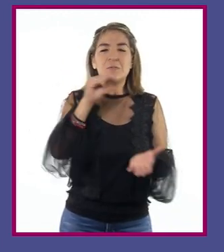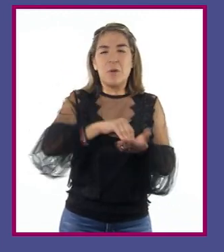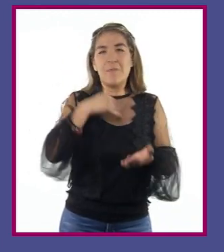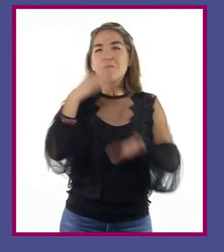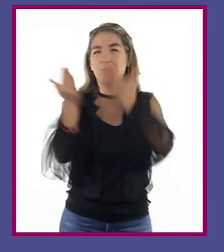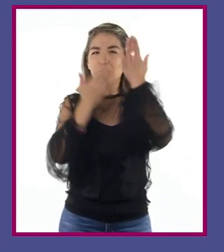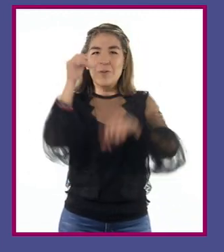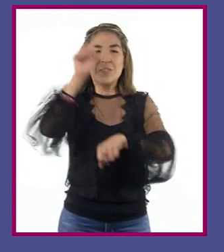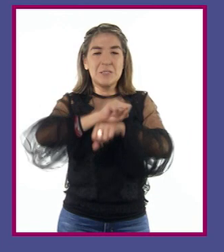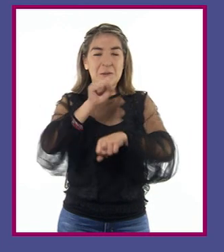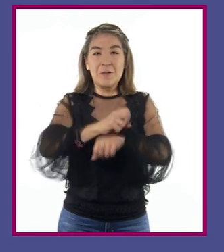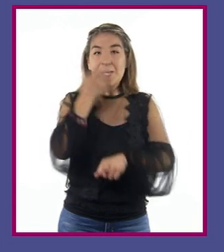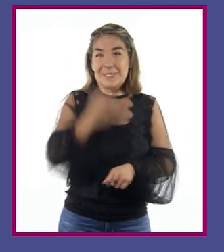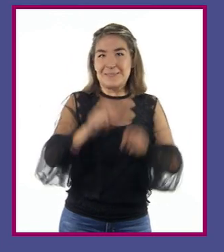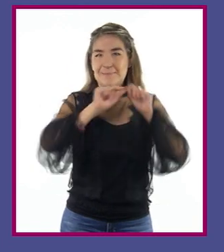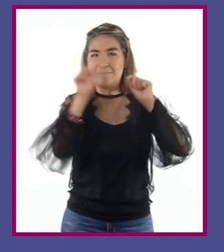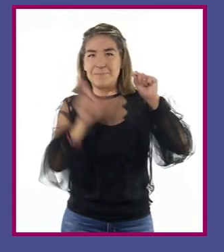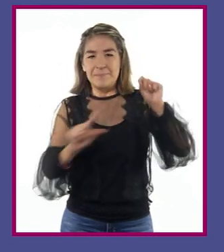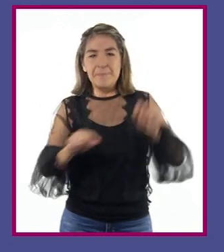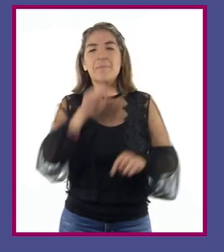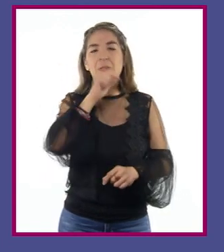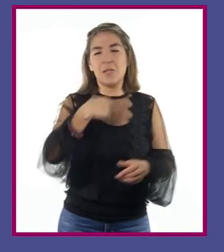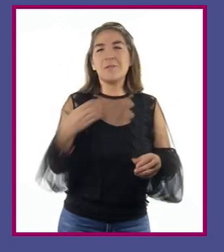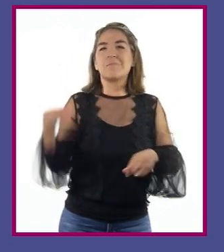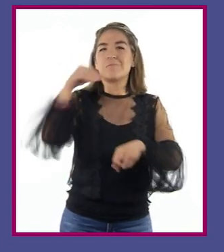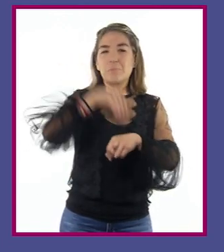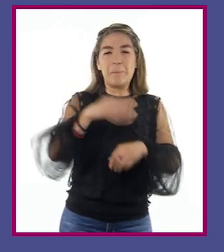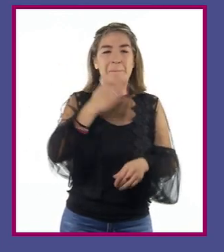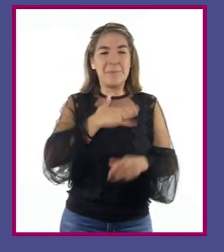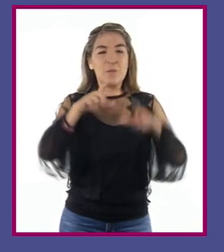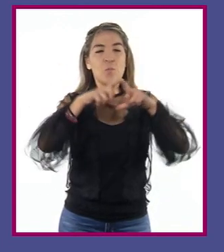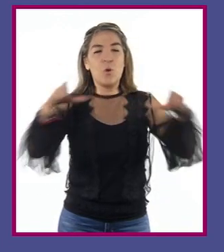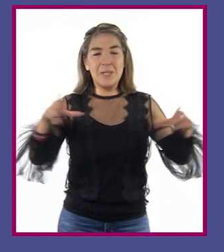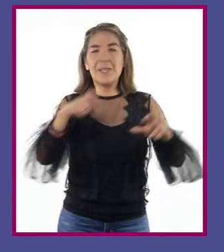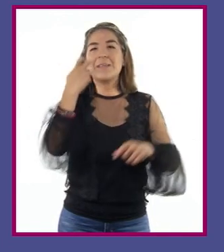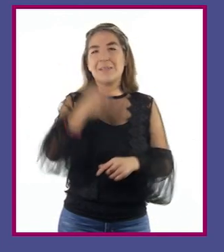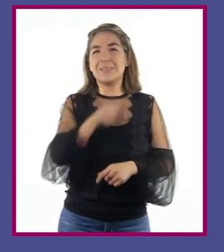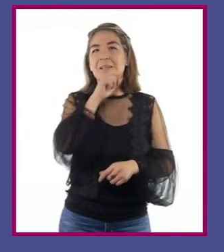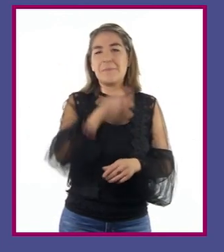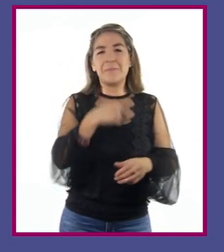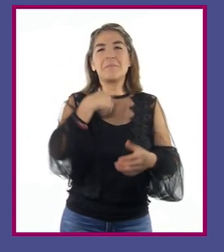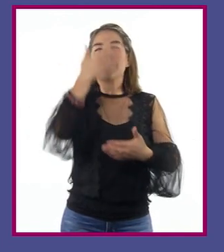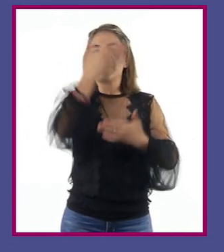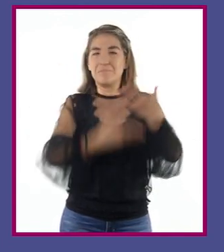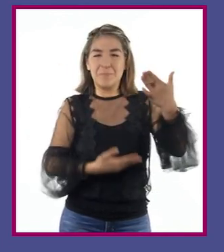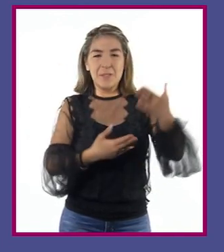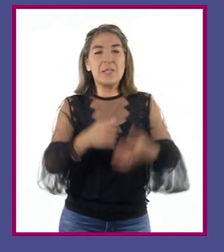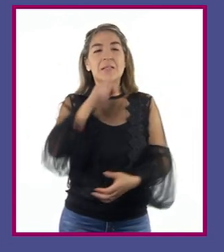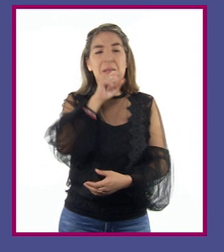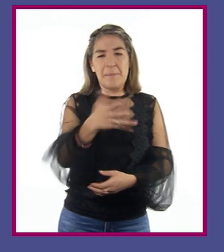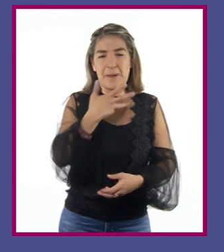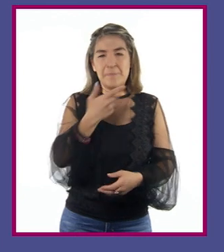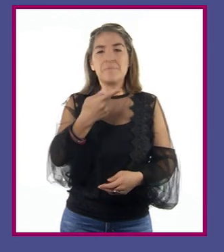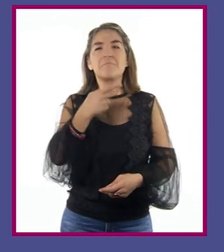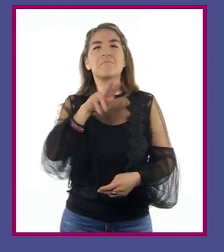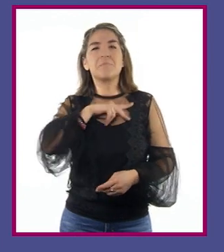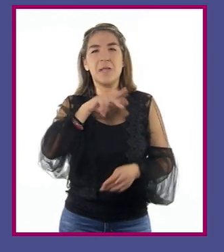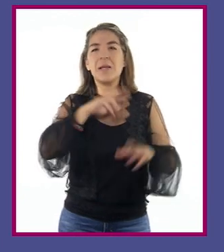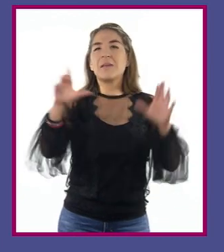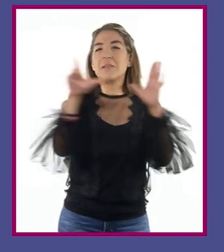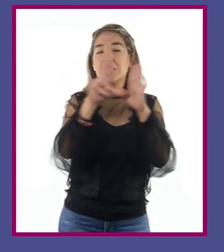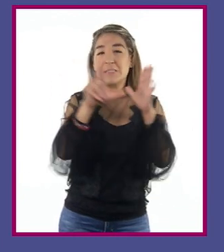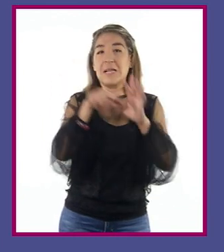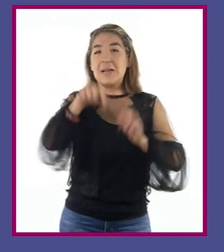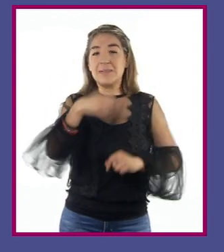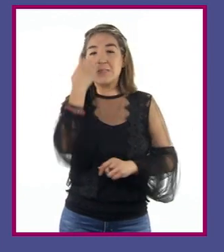este país, anexo acta de nacimiento y boleta del último periodo cursado. Asimismo, cuento con mi credencial escolar vigente y